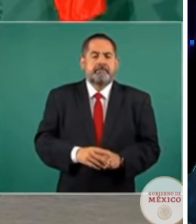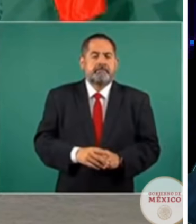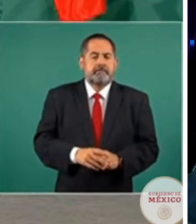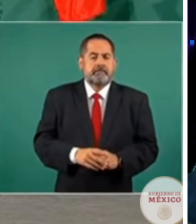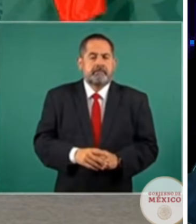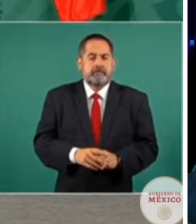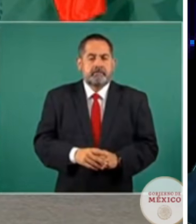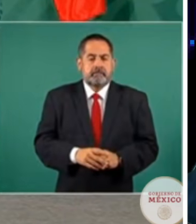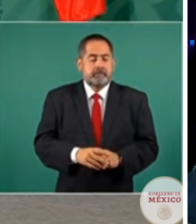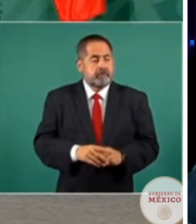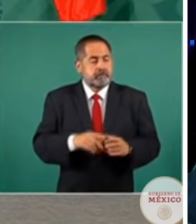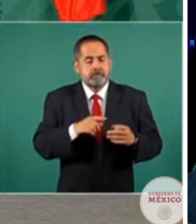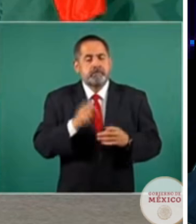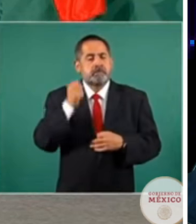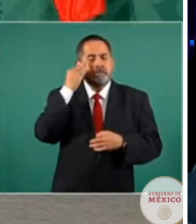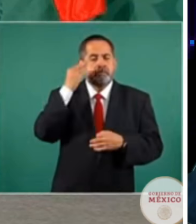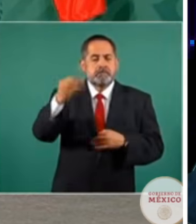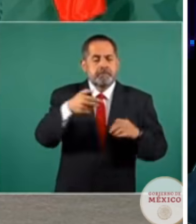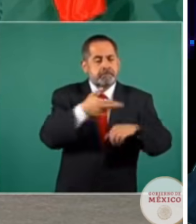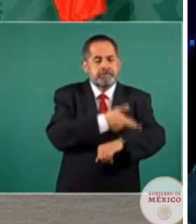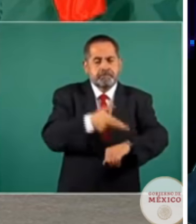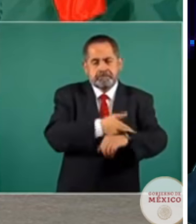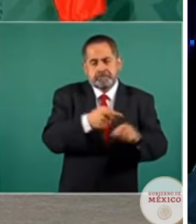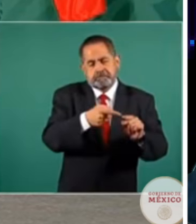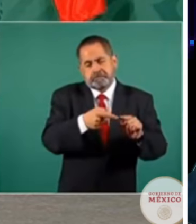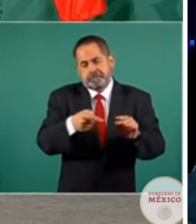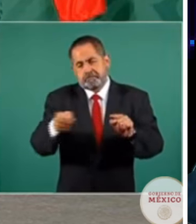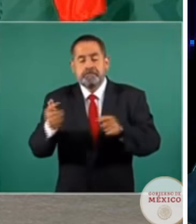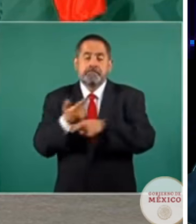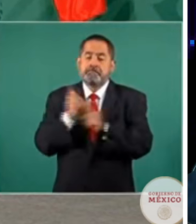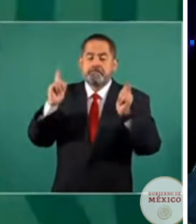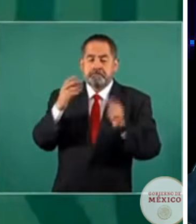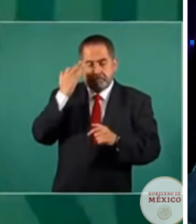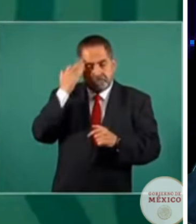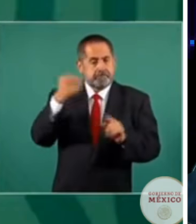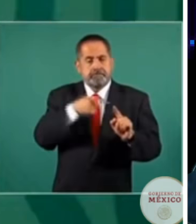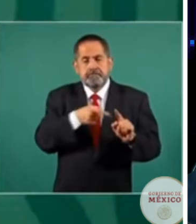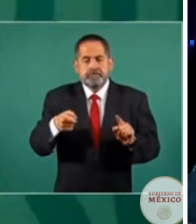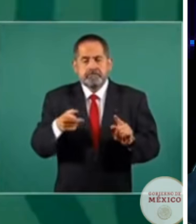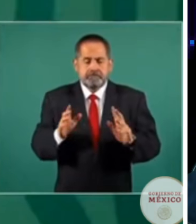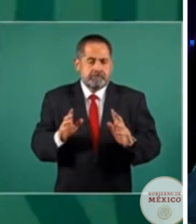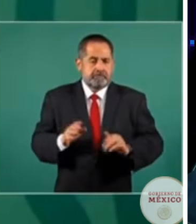El plazo de liberación no va a ser